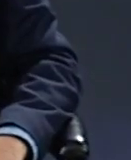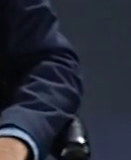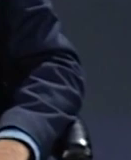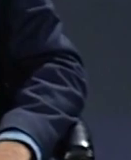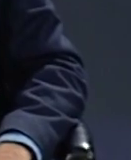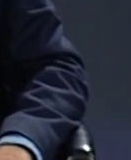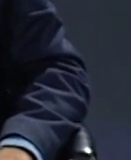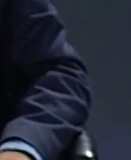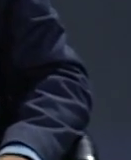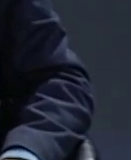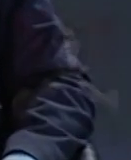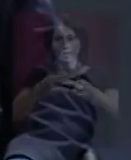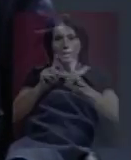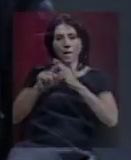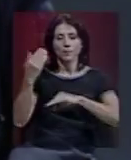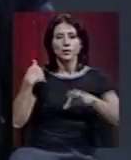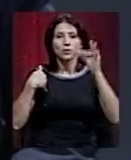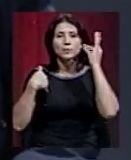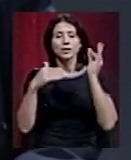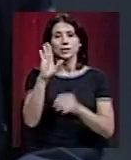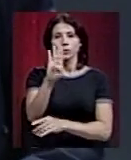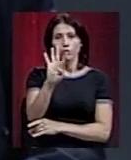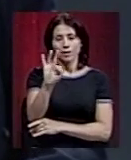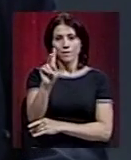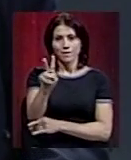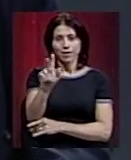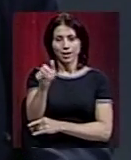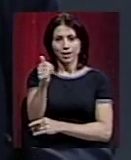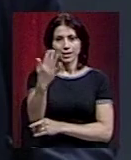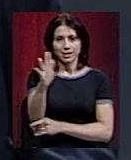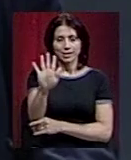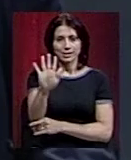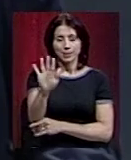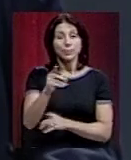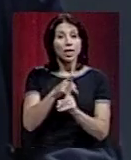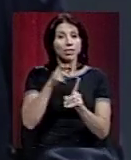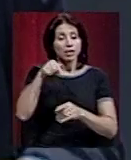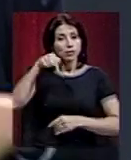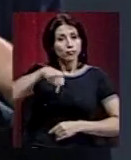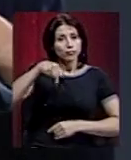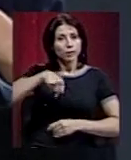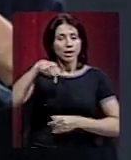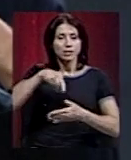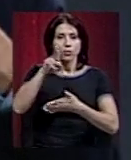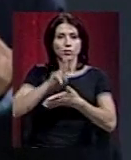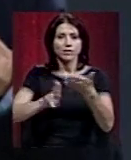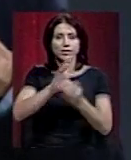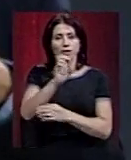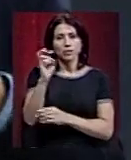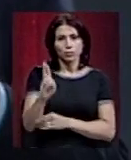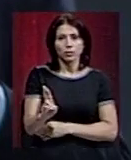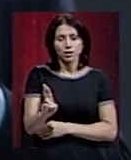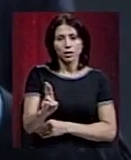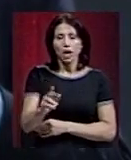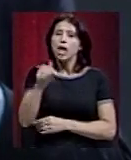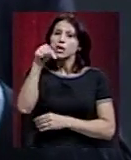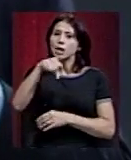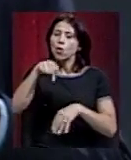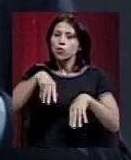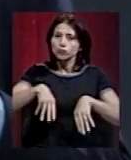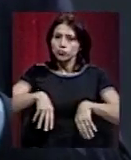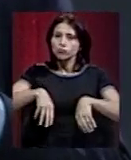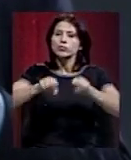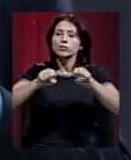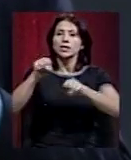Buenas noches, amigos y amigas de su TV, Canal 15, desde esta Universidad de Costa Rica que hoy asume